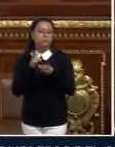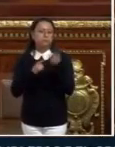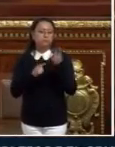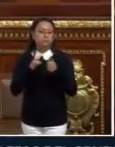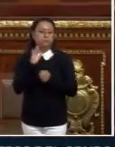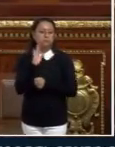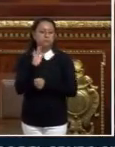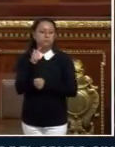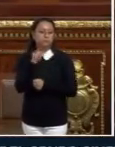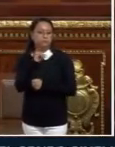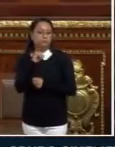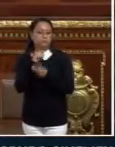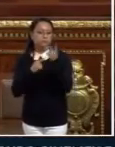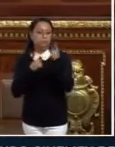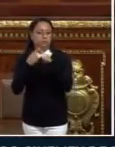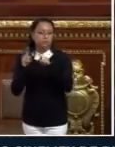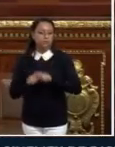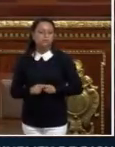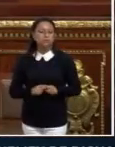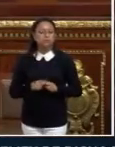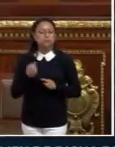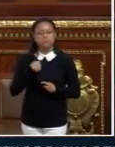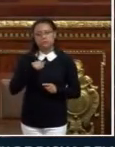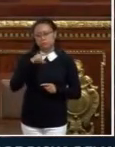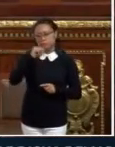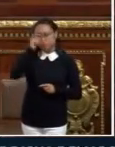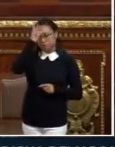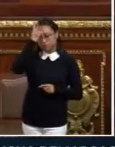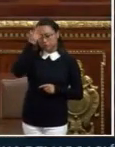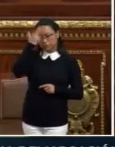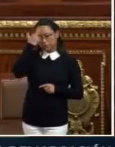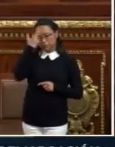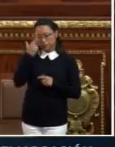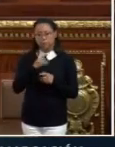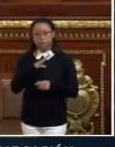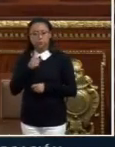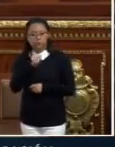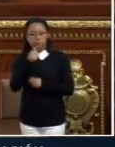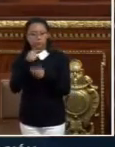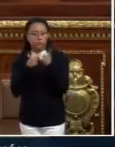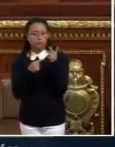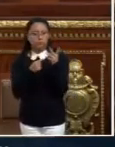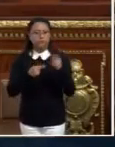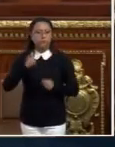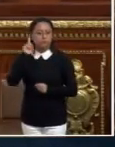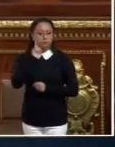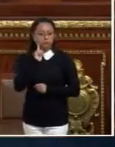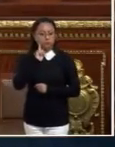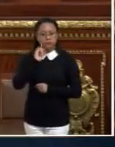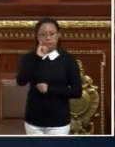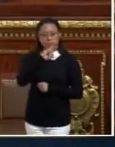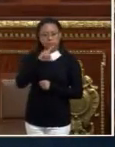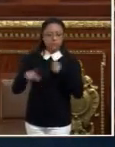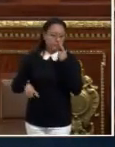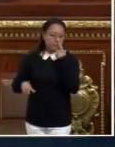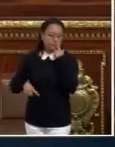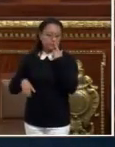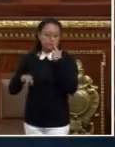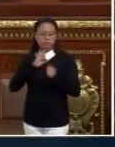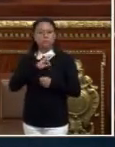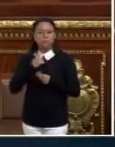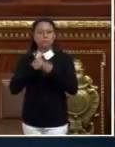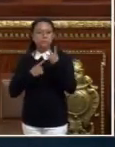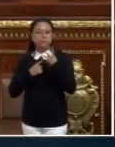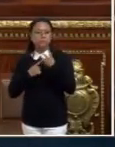Yo no recuerdo otro momento en la historia de México en que una jefa de gobierno haya denunciado a un fiscal como hizo la